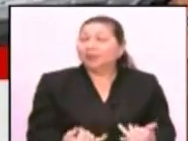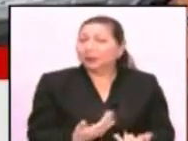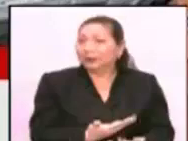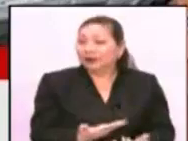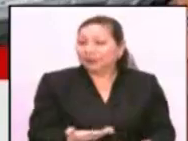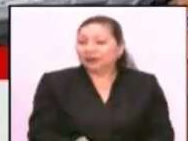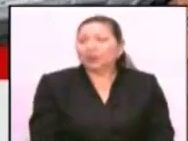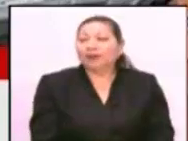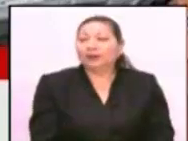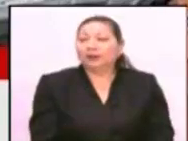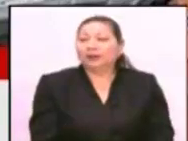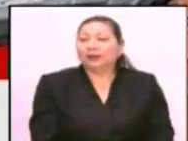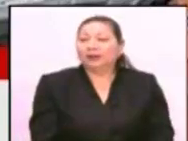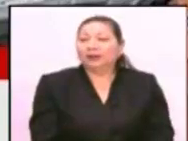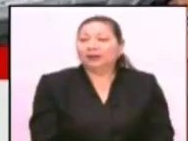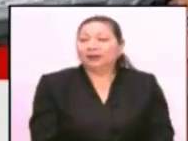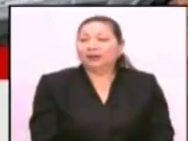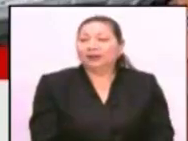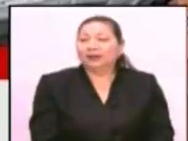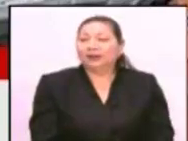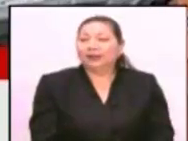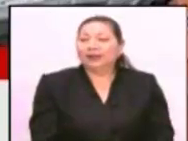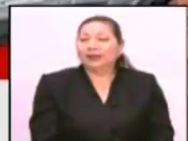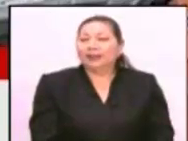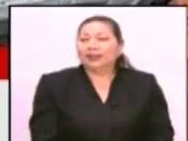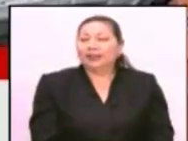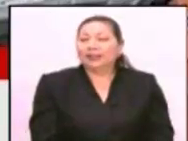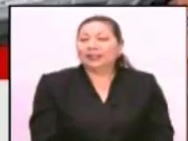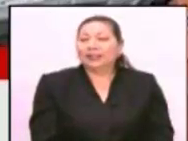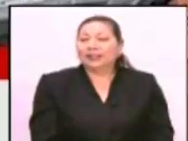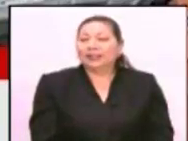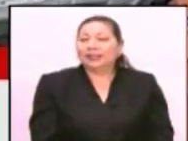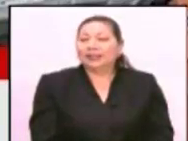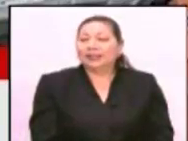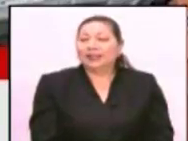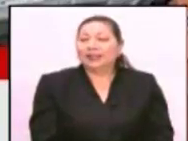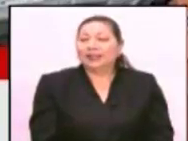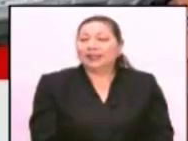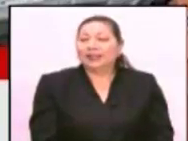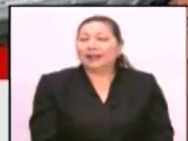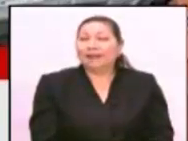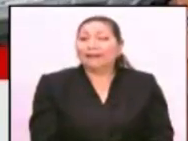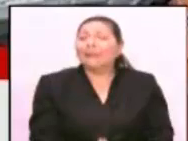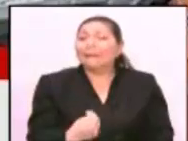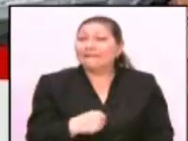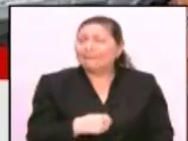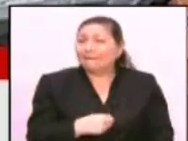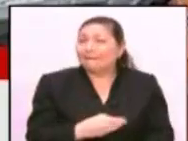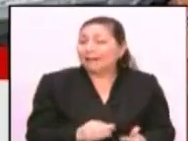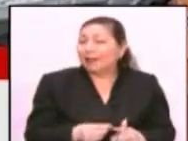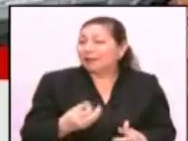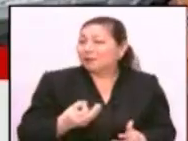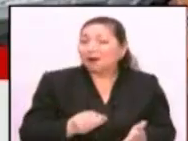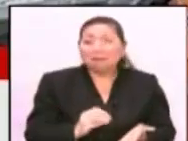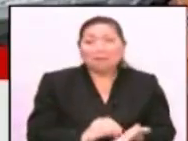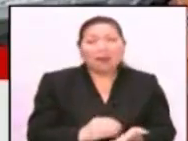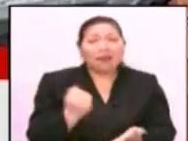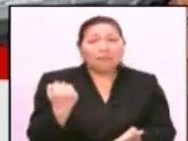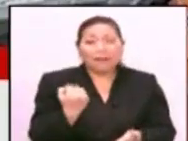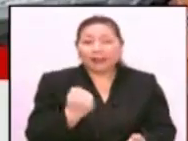ellos... Y presidente, si me permite solamente para terminar la primera cúspide, la parte de la cúspide. Nosotros al régimen especial más